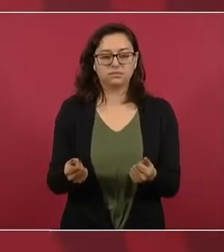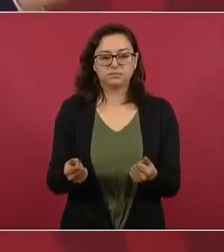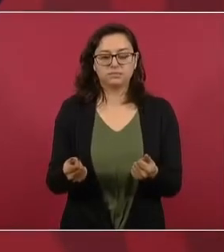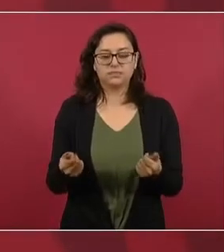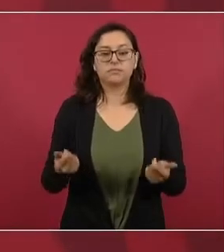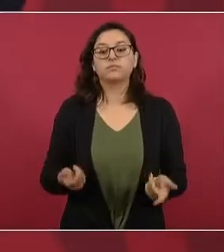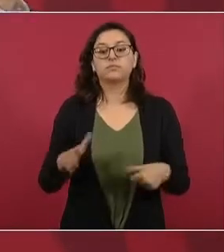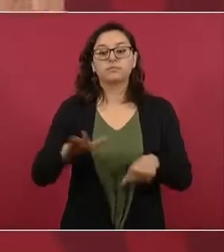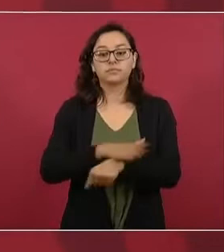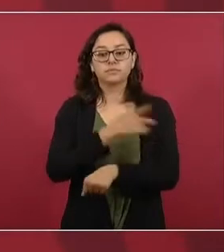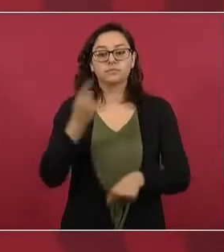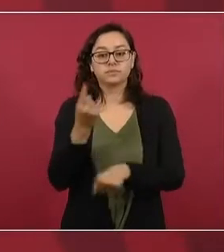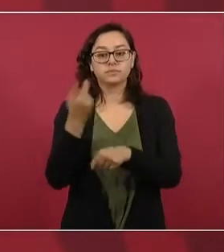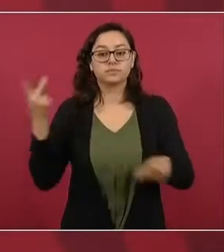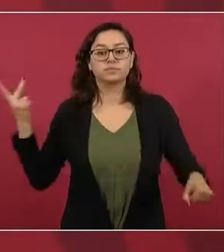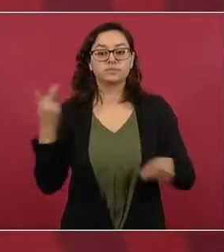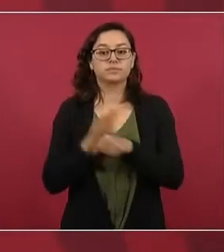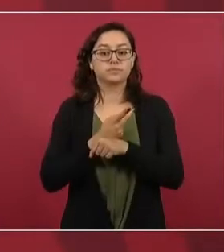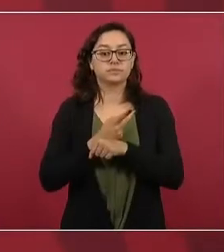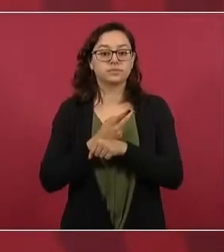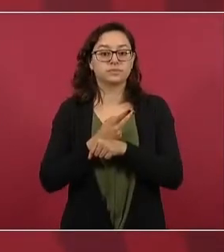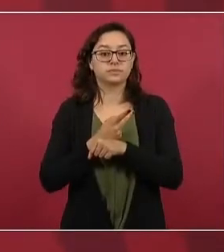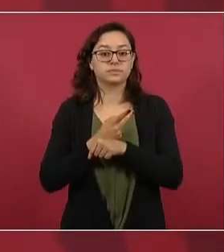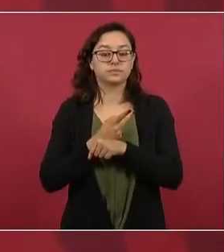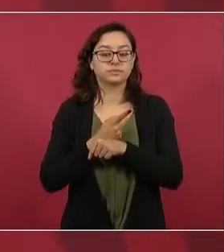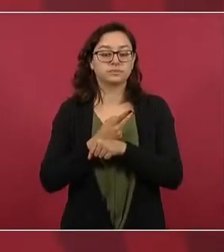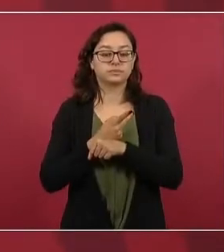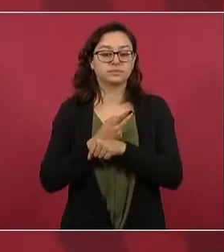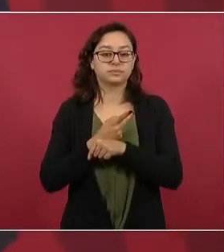porque desde luego que sale más barata